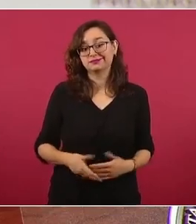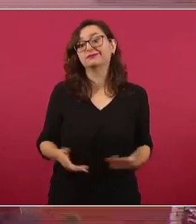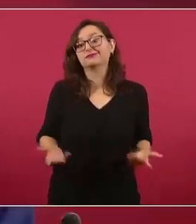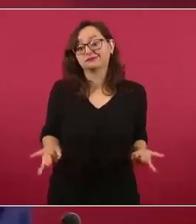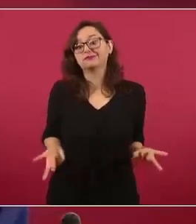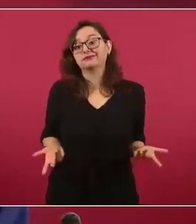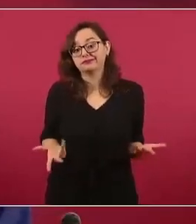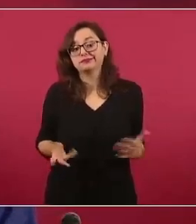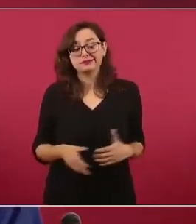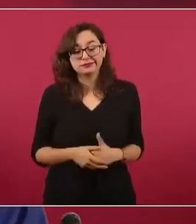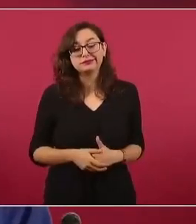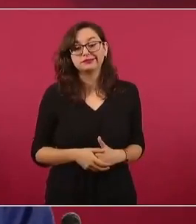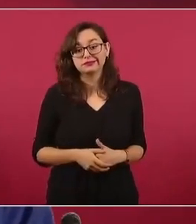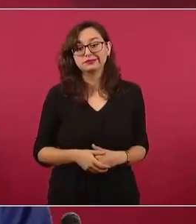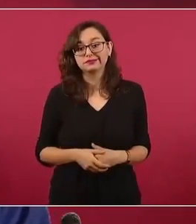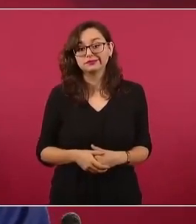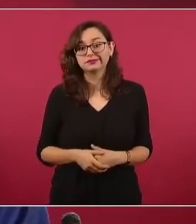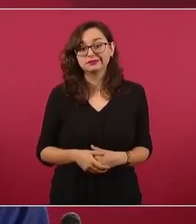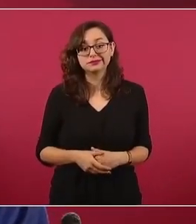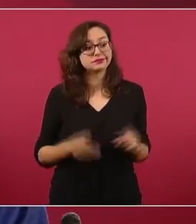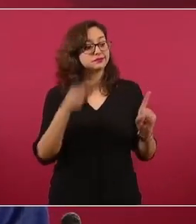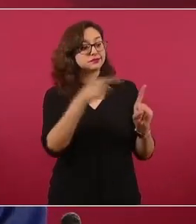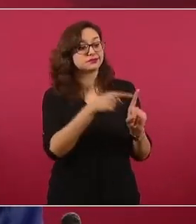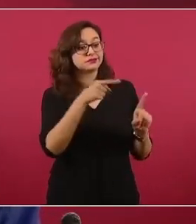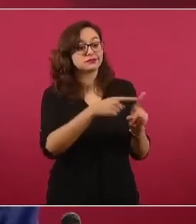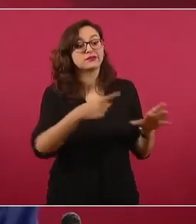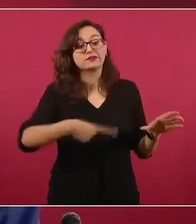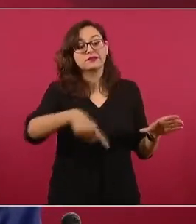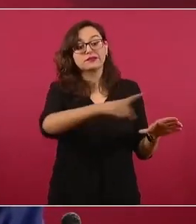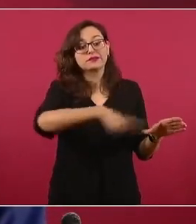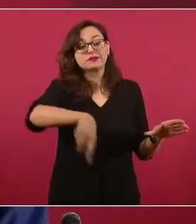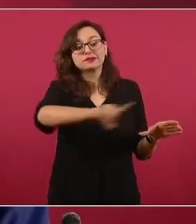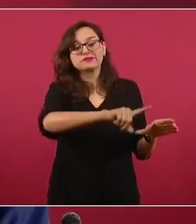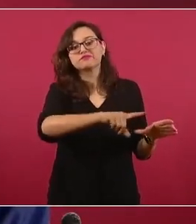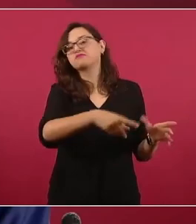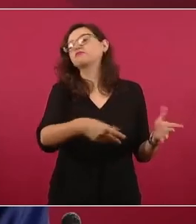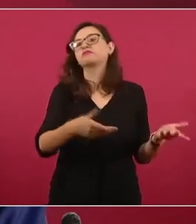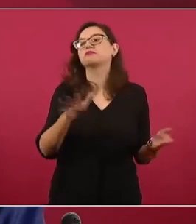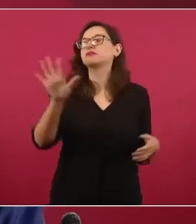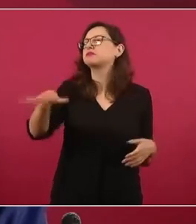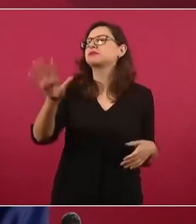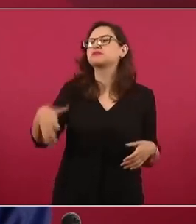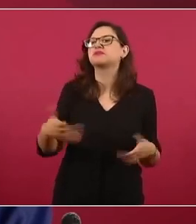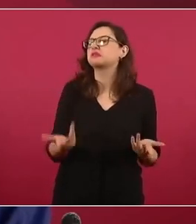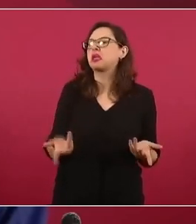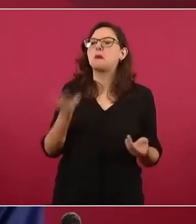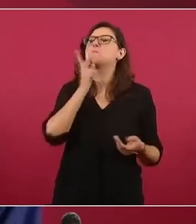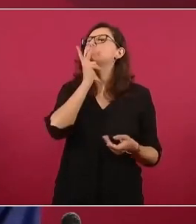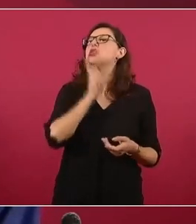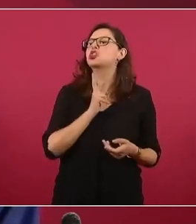los que pronosticaron de que ya no se iba a necesitar el petróleo